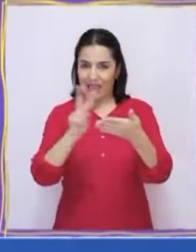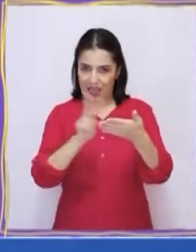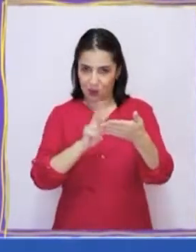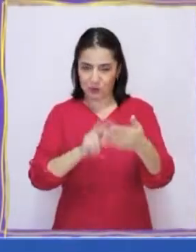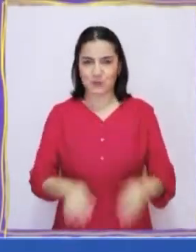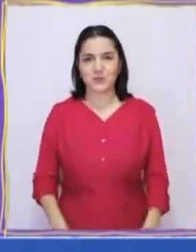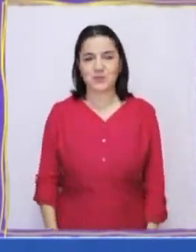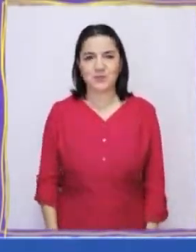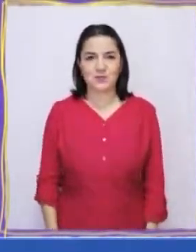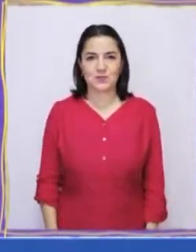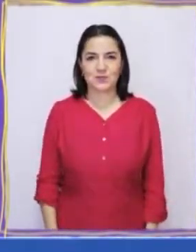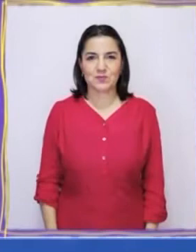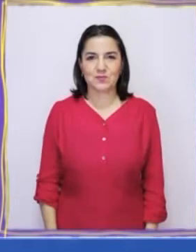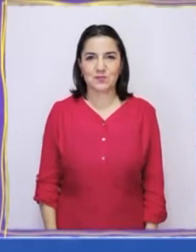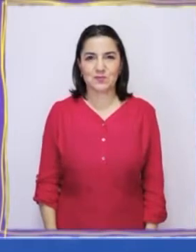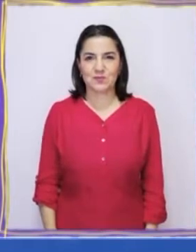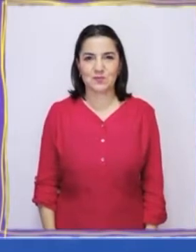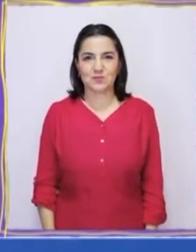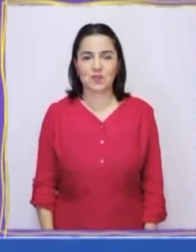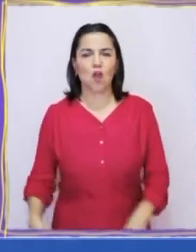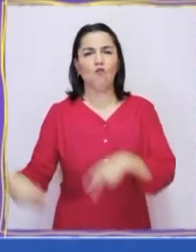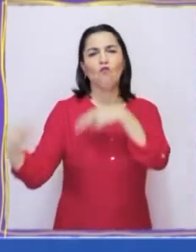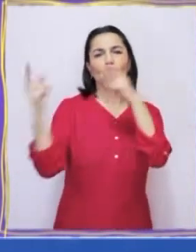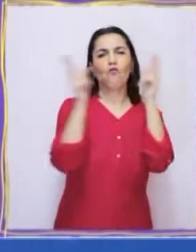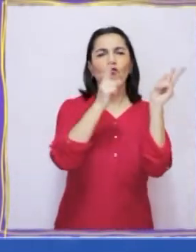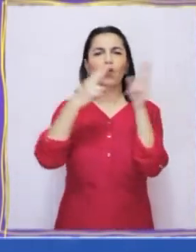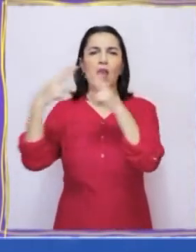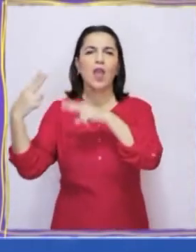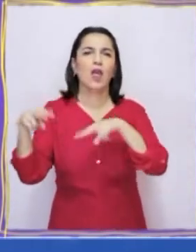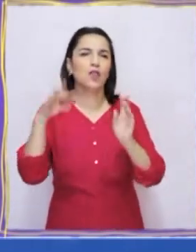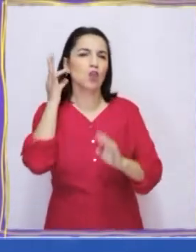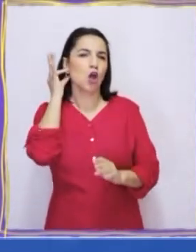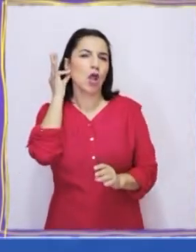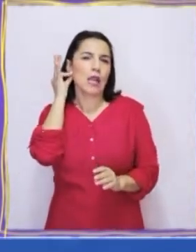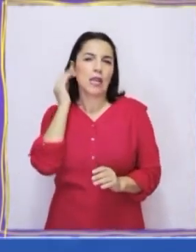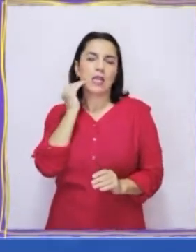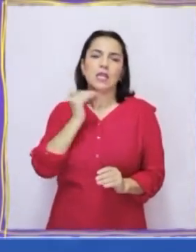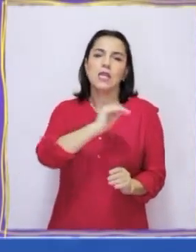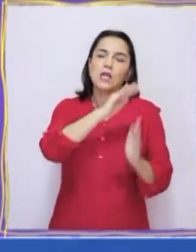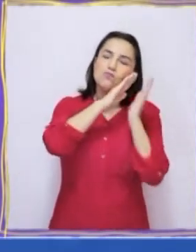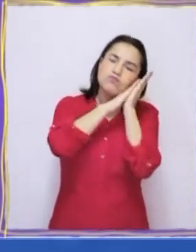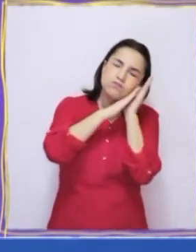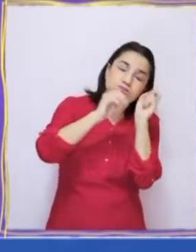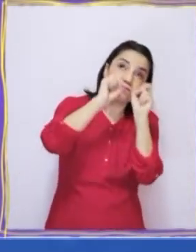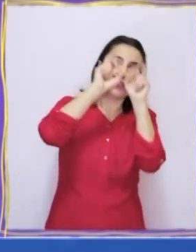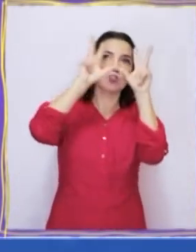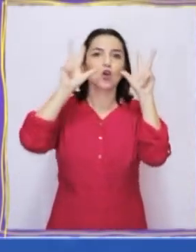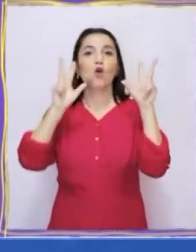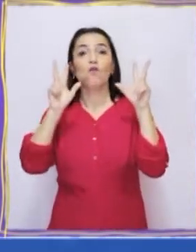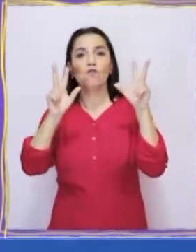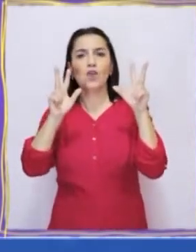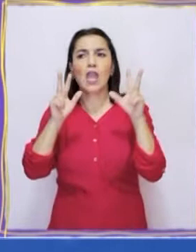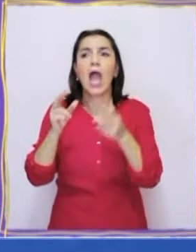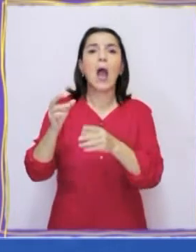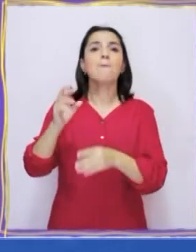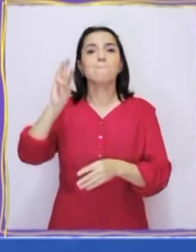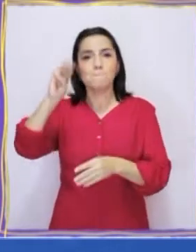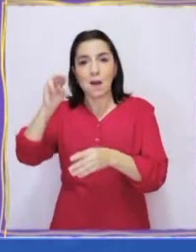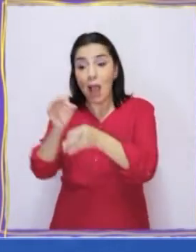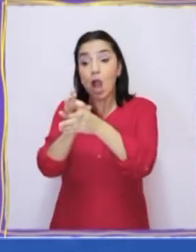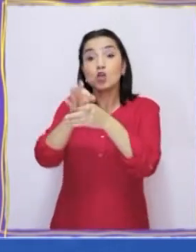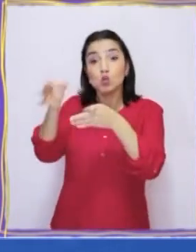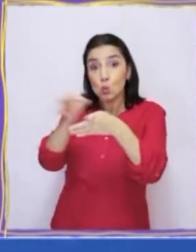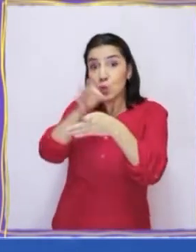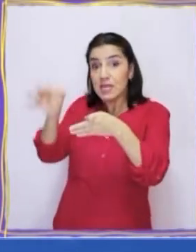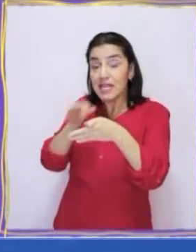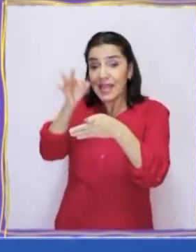Leamos. Dice: el rugido del viento despierta a Sofía. Su madre le sugiere que cuenten animales para